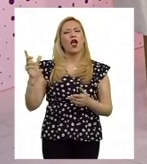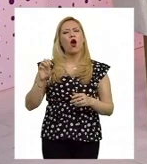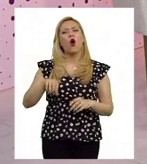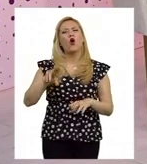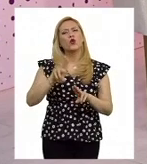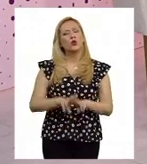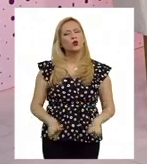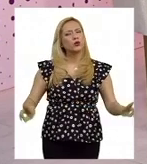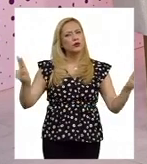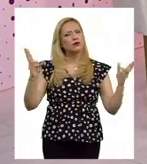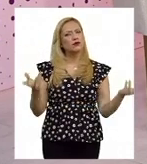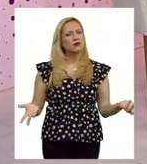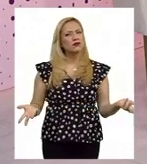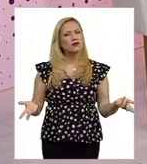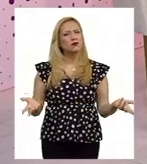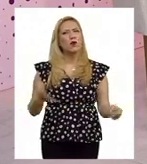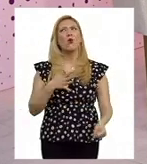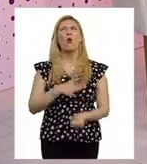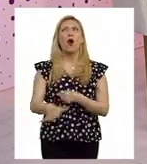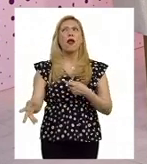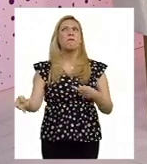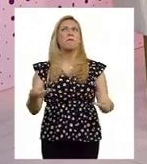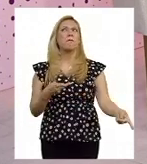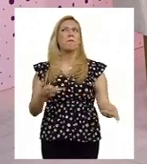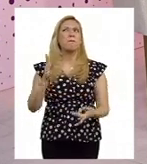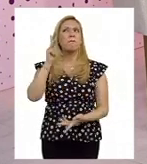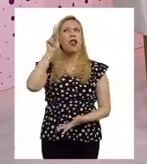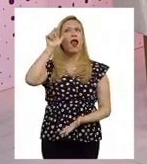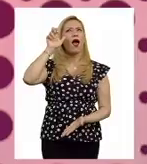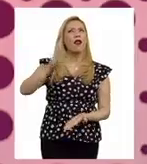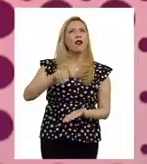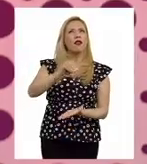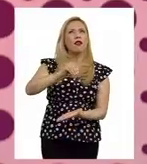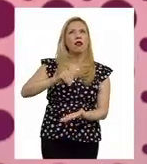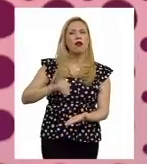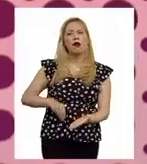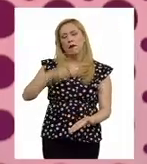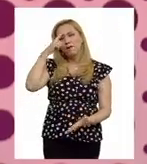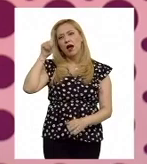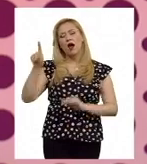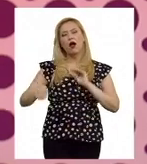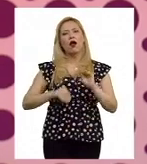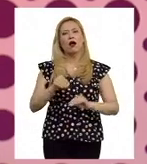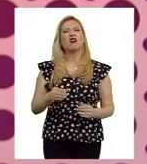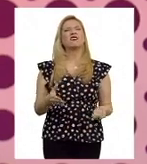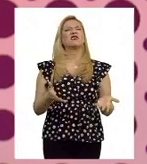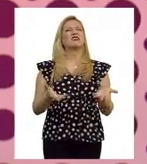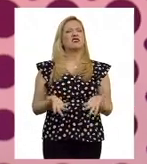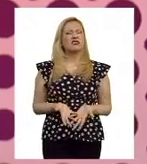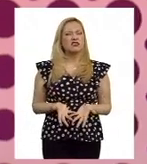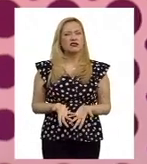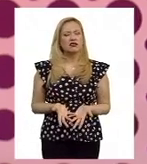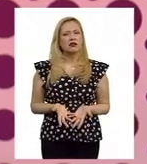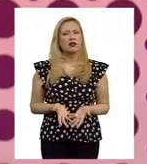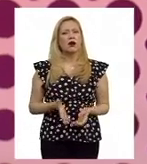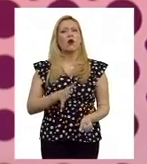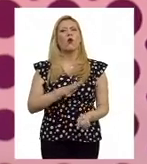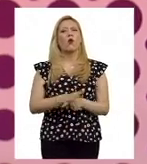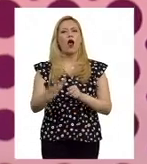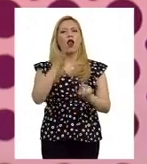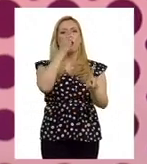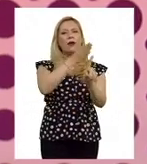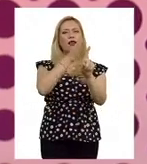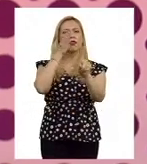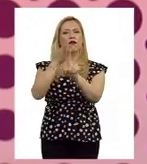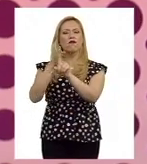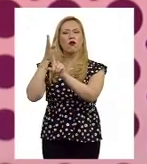Unidas, ¿no? ¿Qué planes también a nivel regional se están desarrollando y qué metas u objetivos se